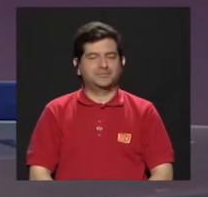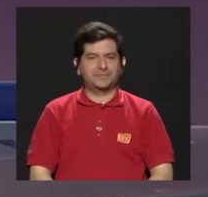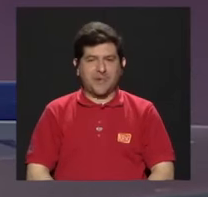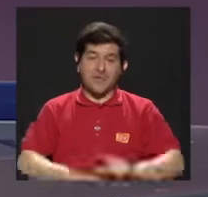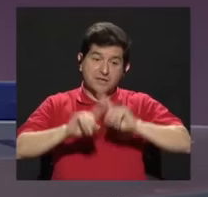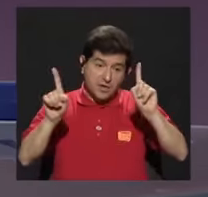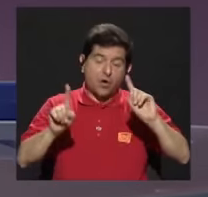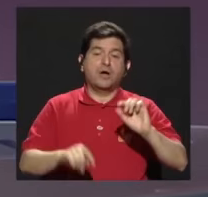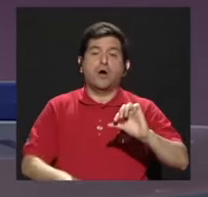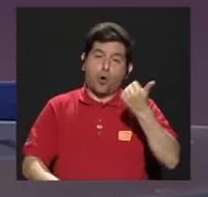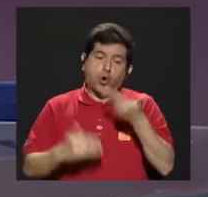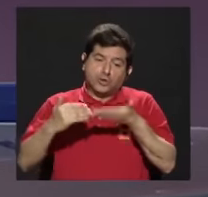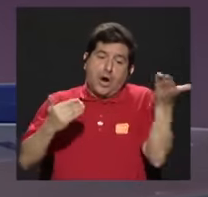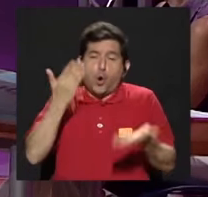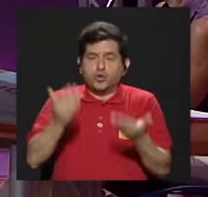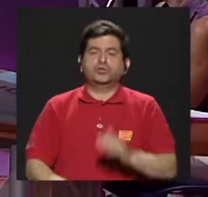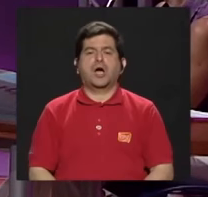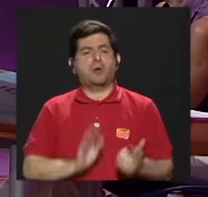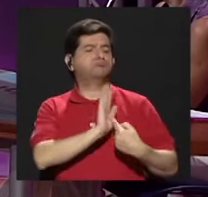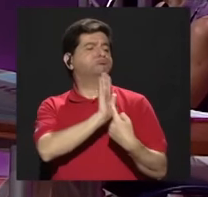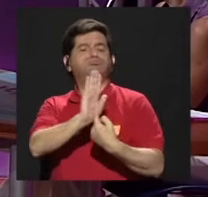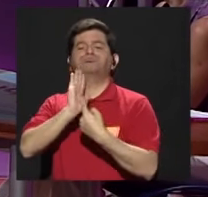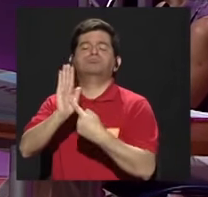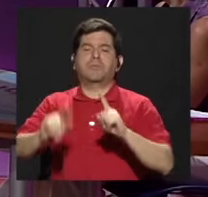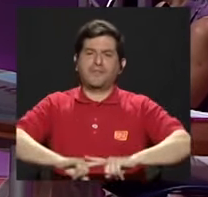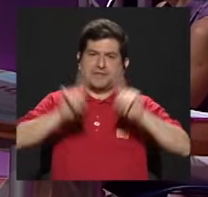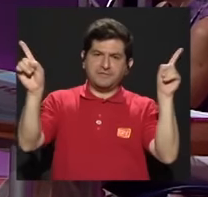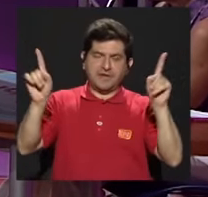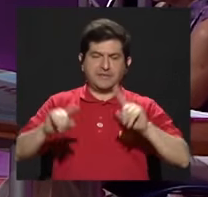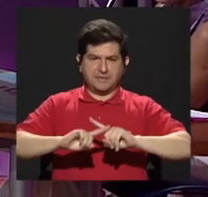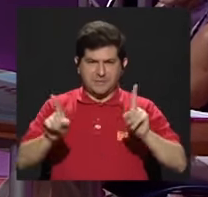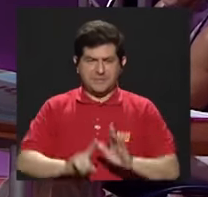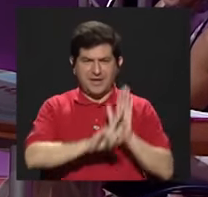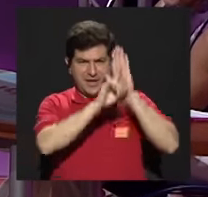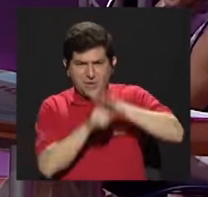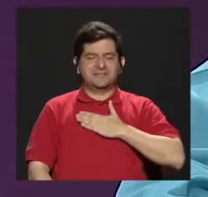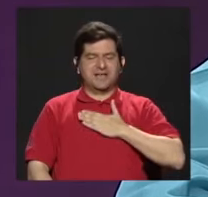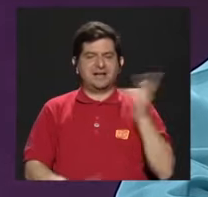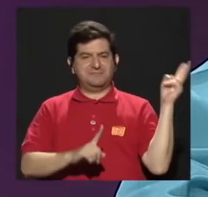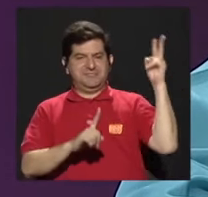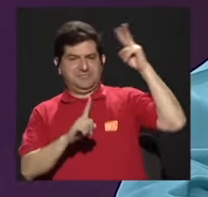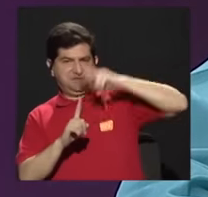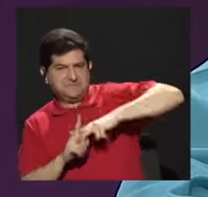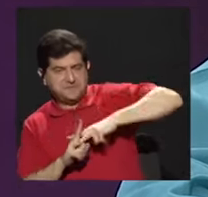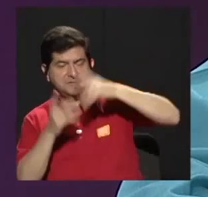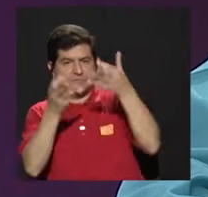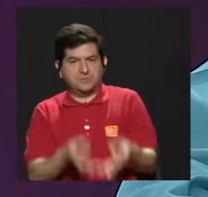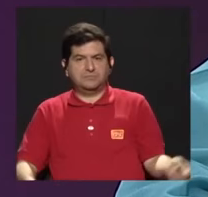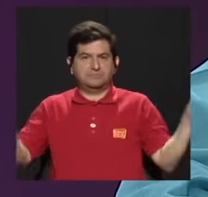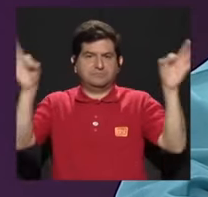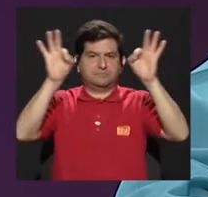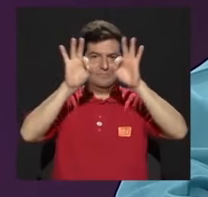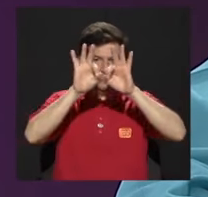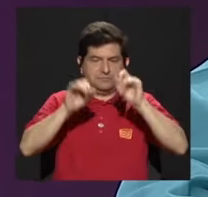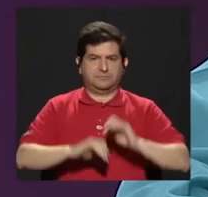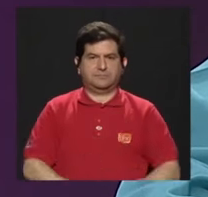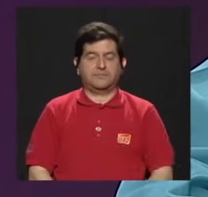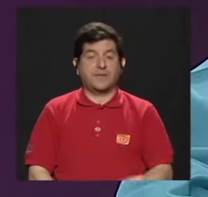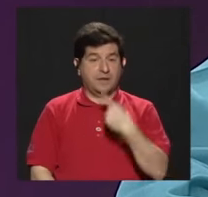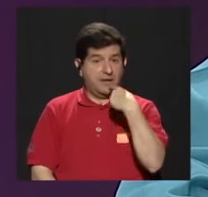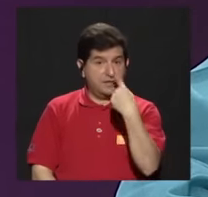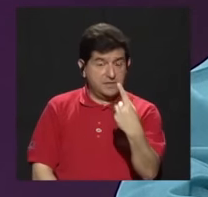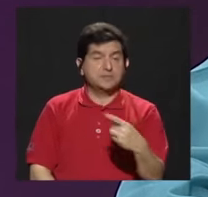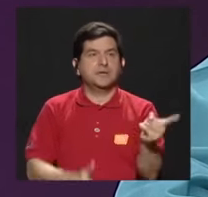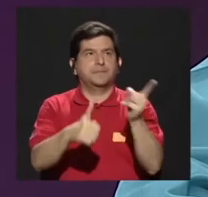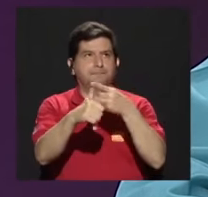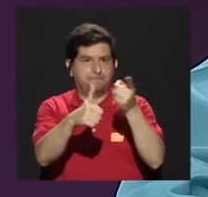Será otra cosa, exhibicionismo, será otra cosa, pero acoso callejero no es. Y en esto es importante también hacer referencia